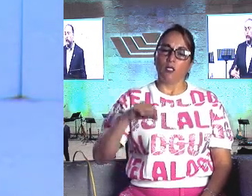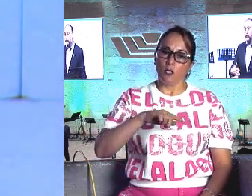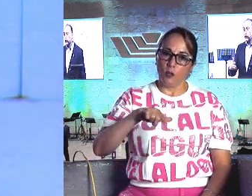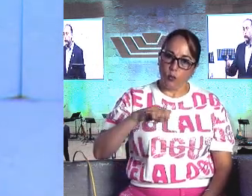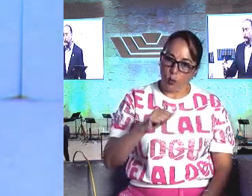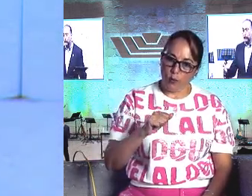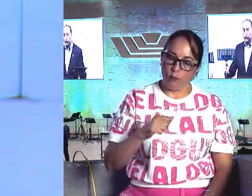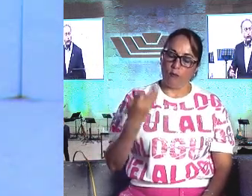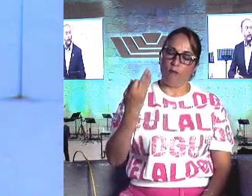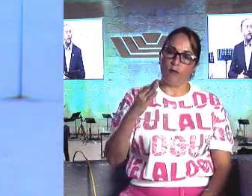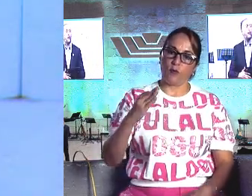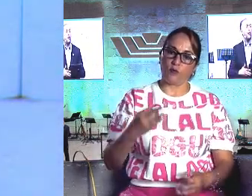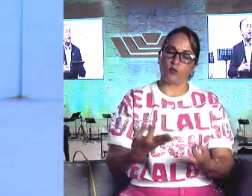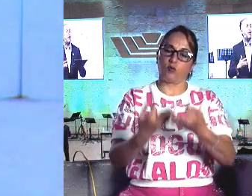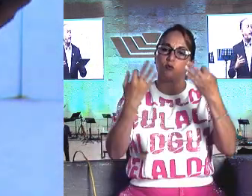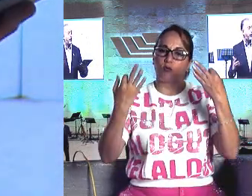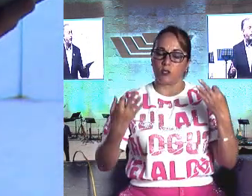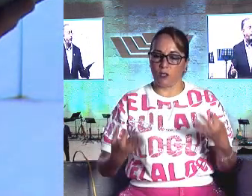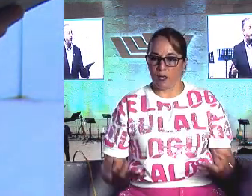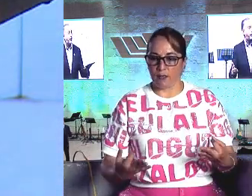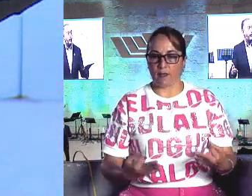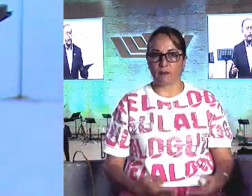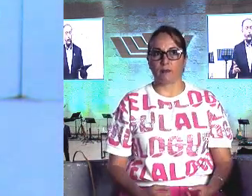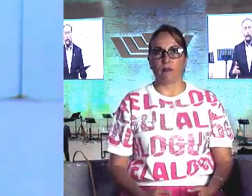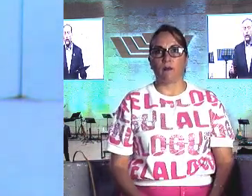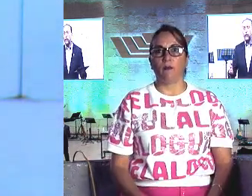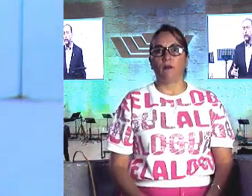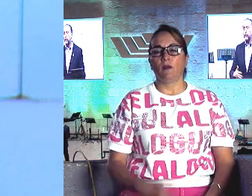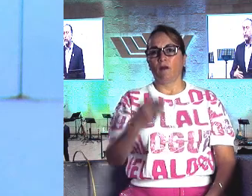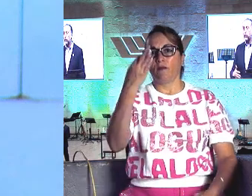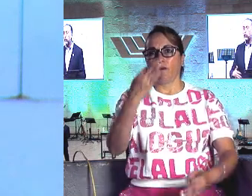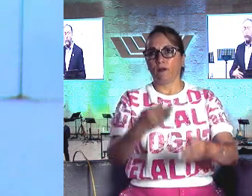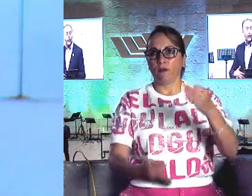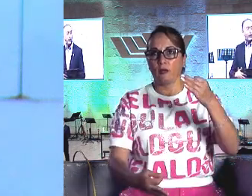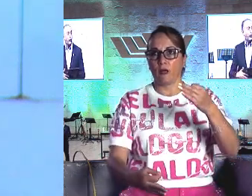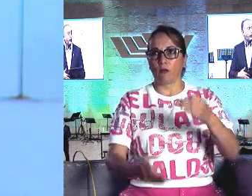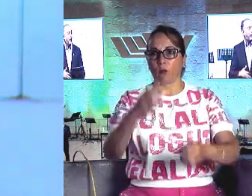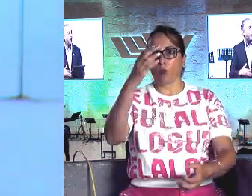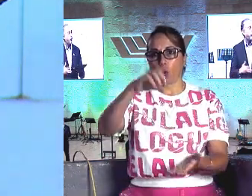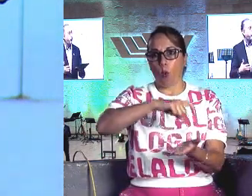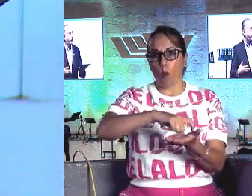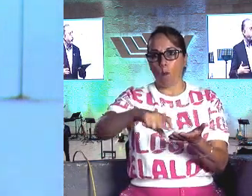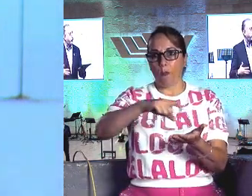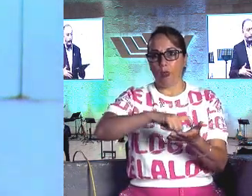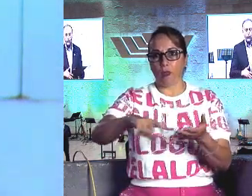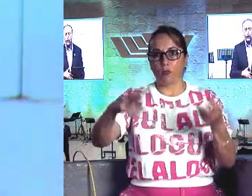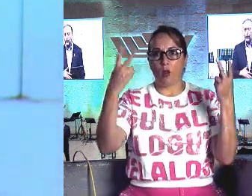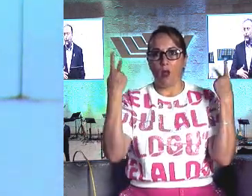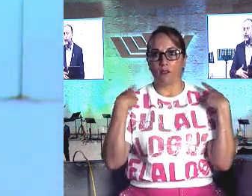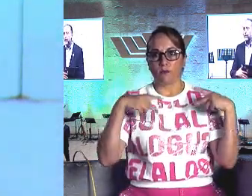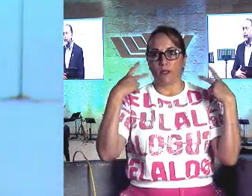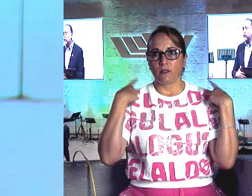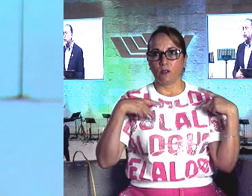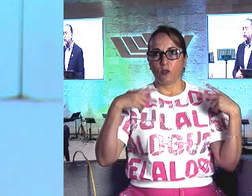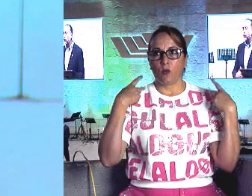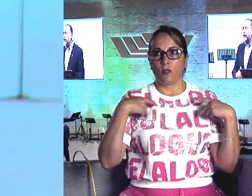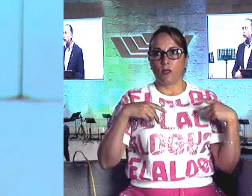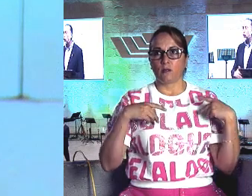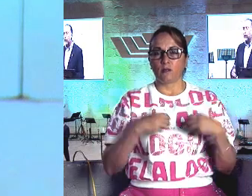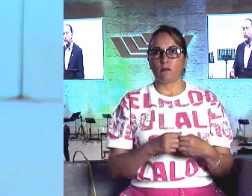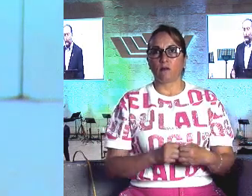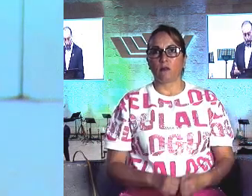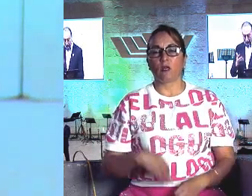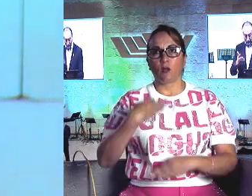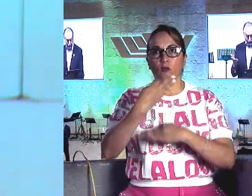las producciones completas, después las tierras, y finalmente terminó comprándolos a ellos mismos, de tal manera que llegó un momento en que toda